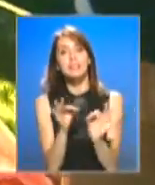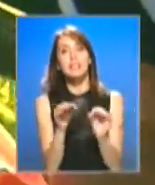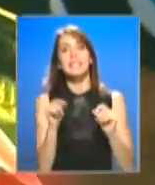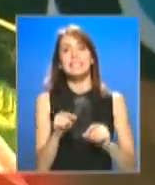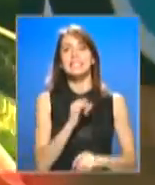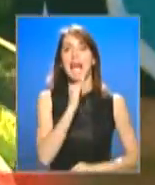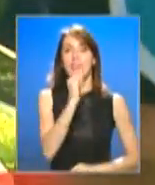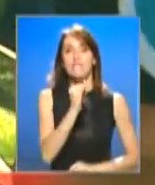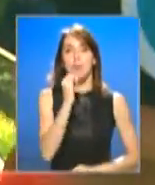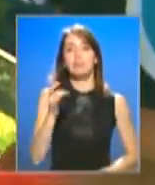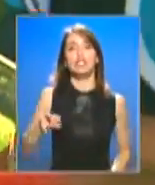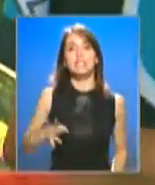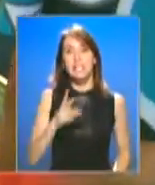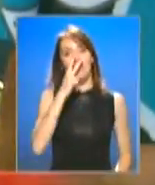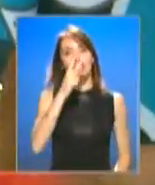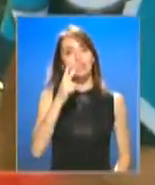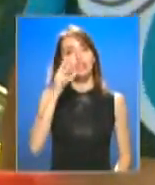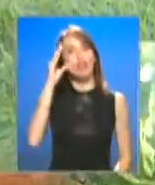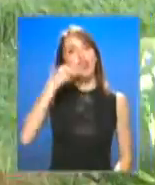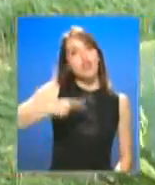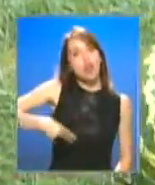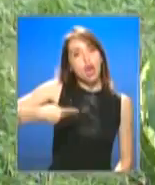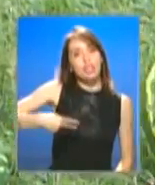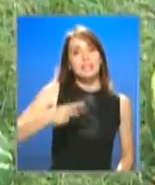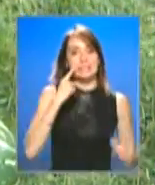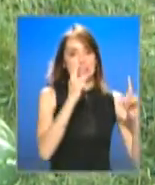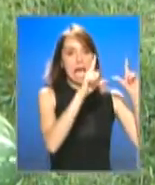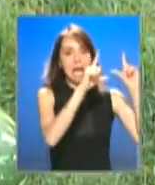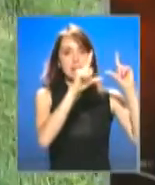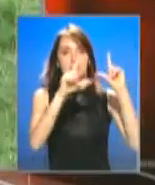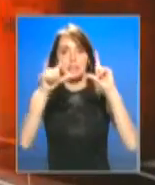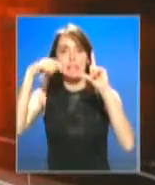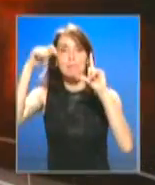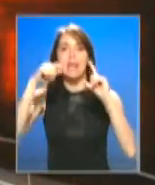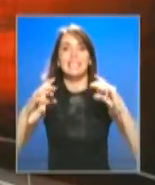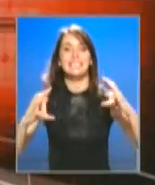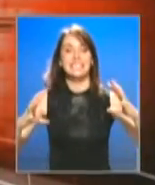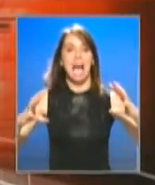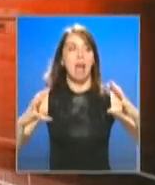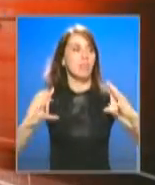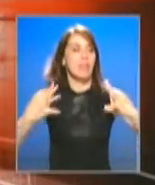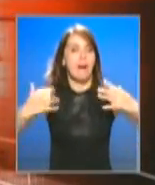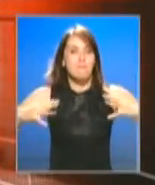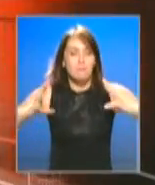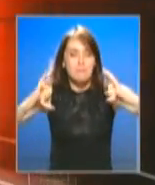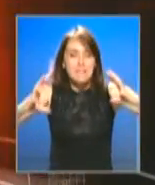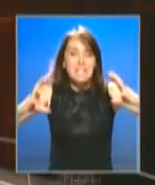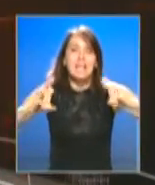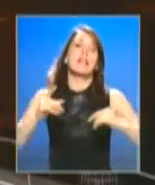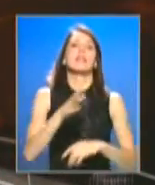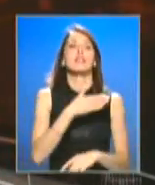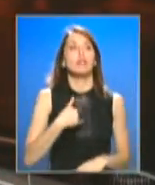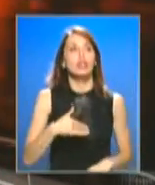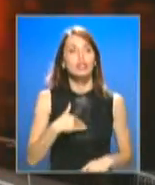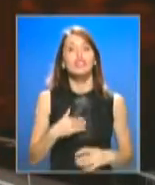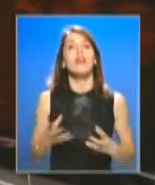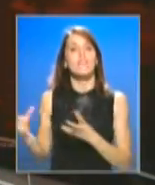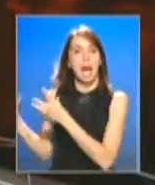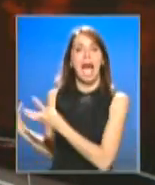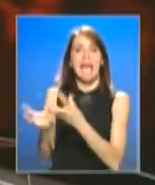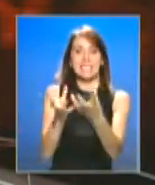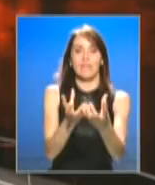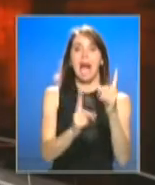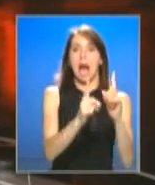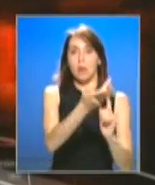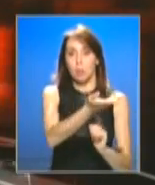esta información en Chilevisión Noticias, y vamos a dejarlos con esta imagen de estas sandías enormes que, por supuesto, nosotros vamos a llevar unas para allá para que